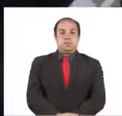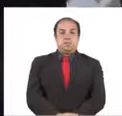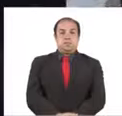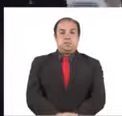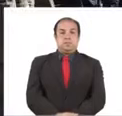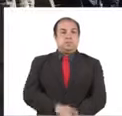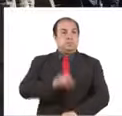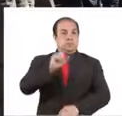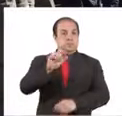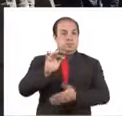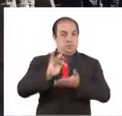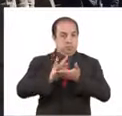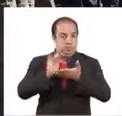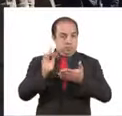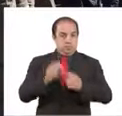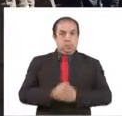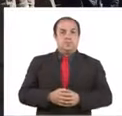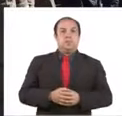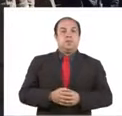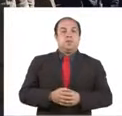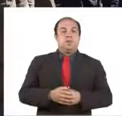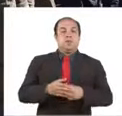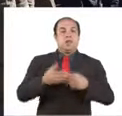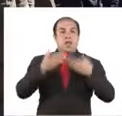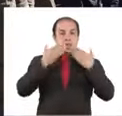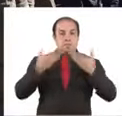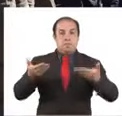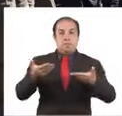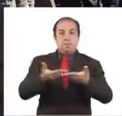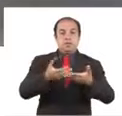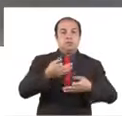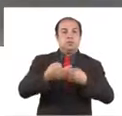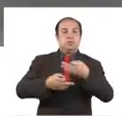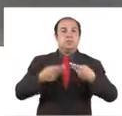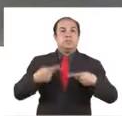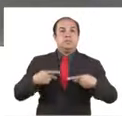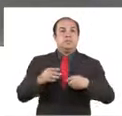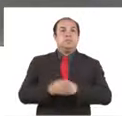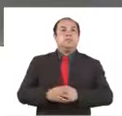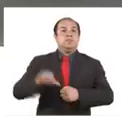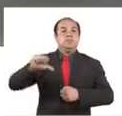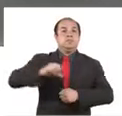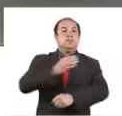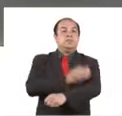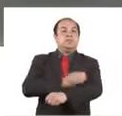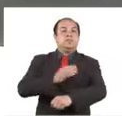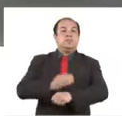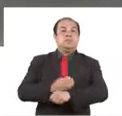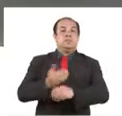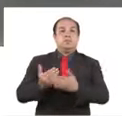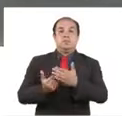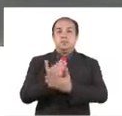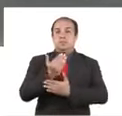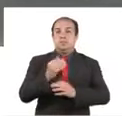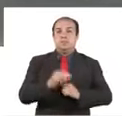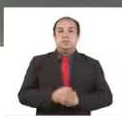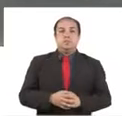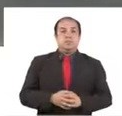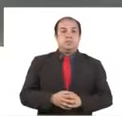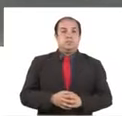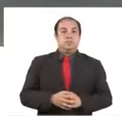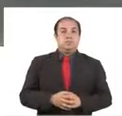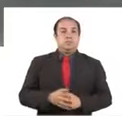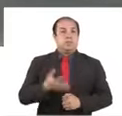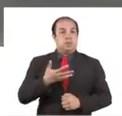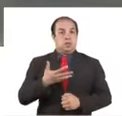Del mismo modo, agradecemos contar con la gentil presencia de todas las personas que amablemente nos acompañan en esta mañana, destacando